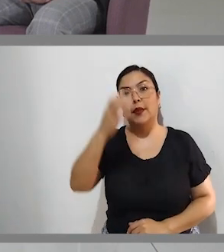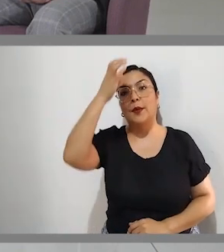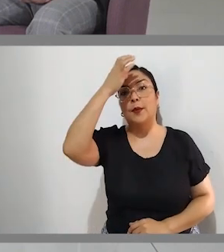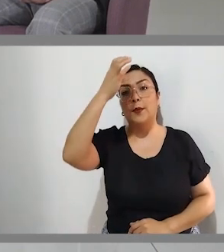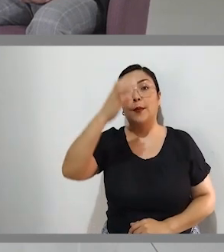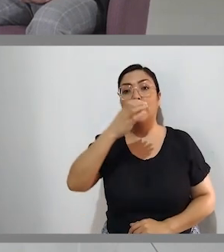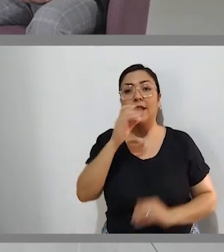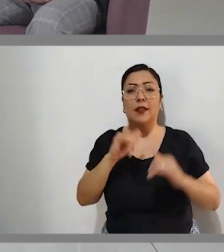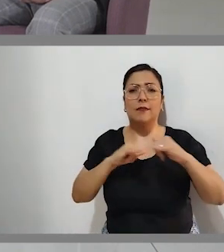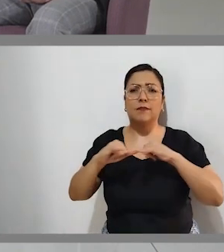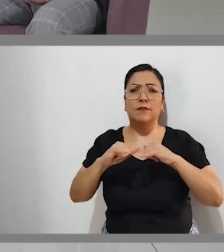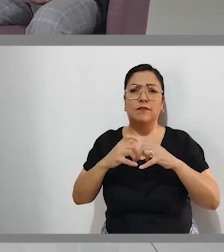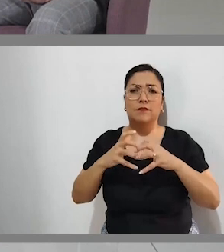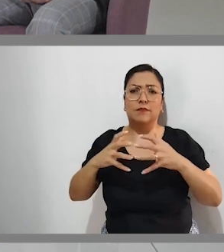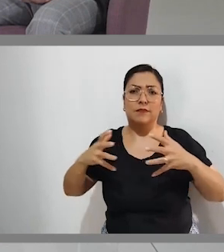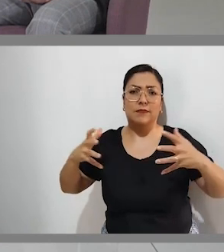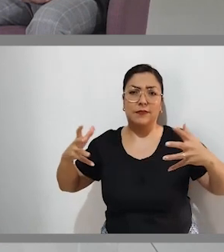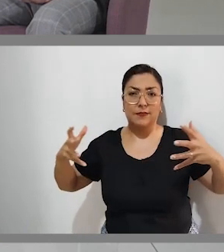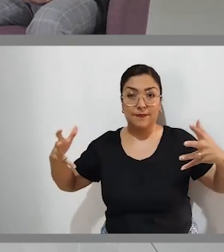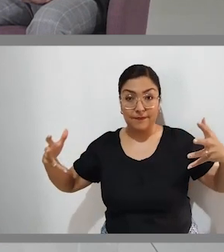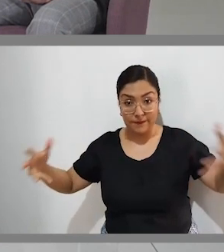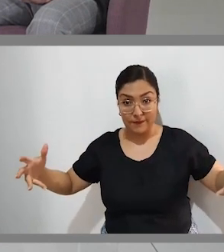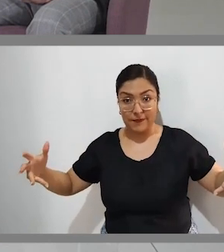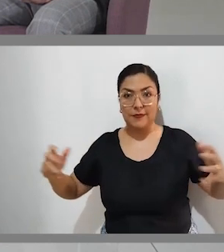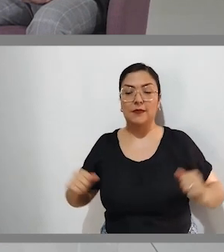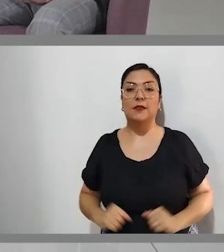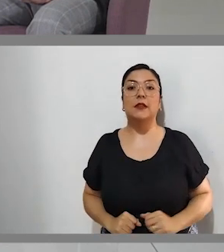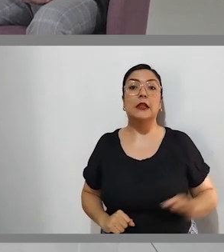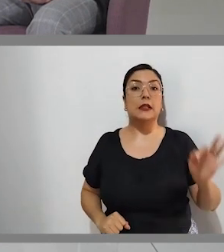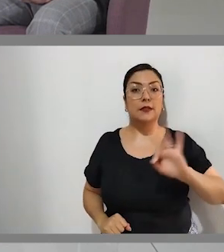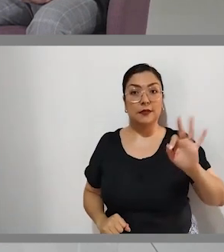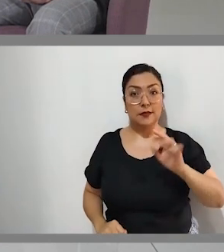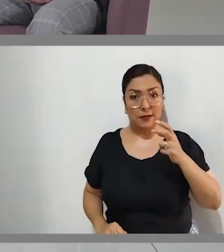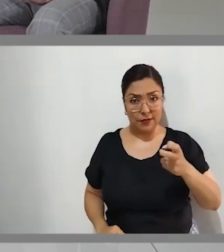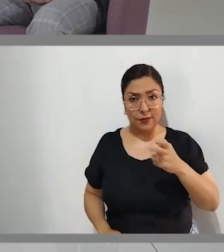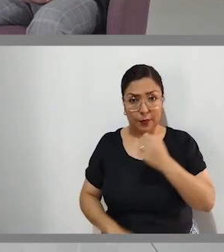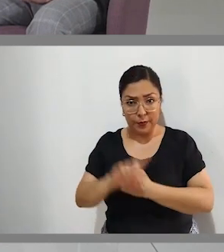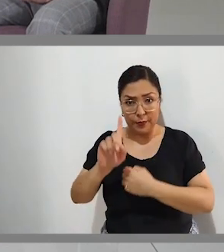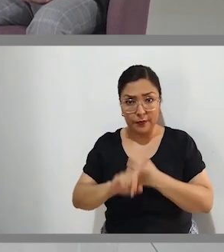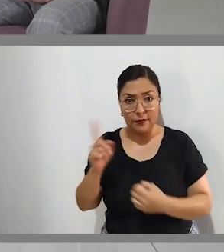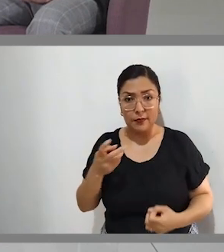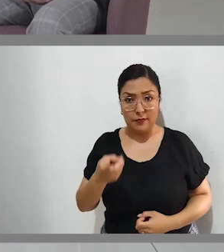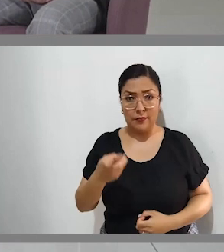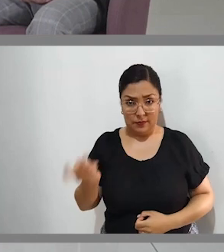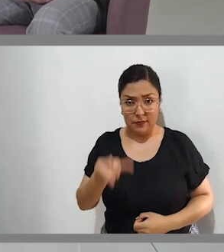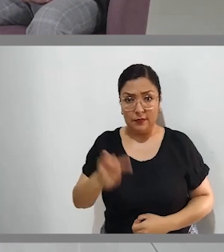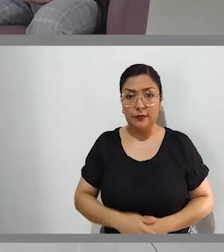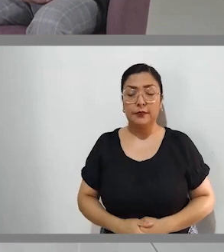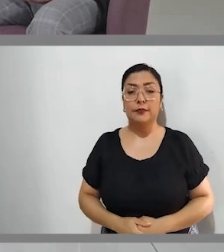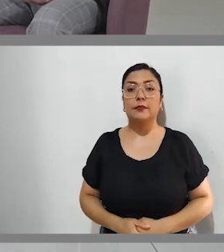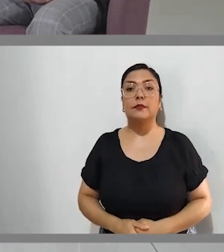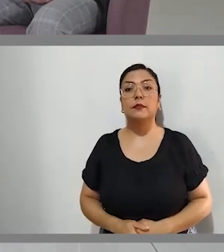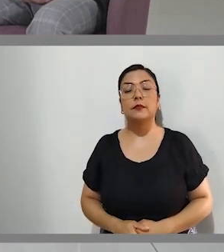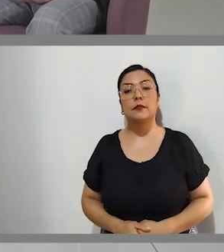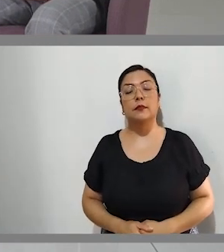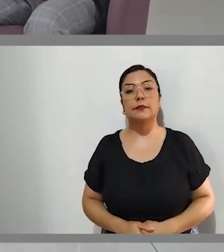grande del país y no sé si eso tenga alguna repercusión en el proceso electoral. No sé si nos pudiera platicar sobre